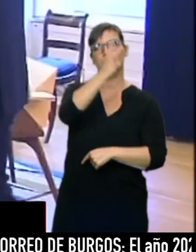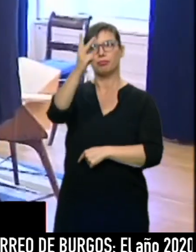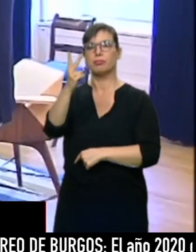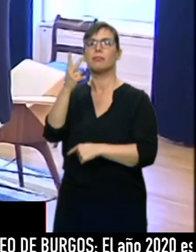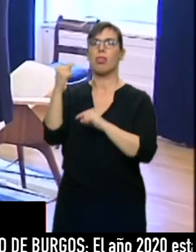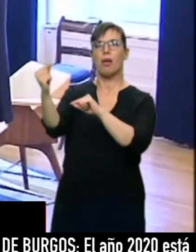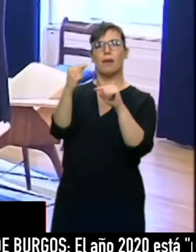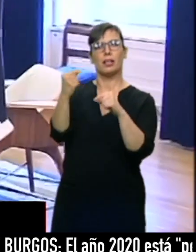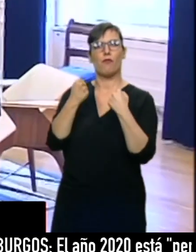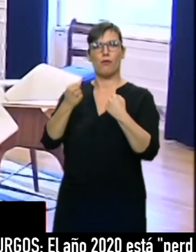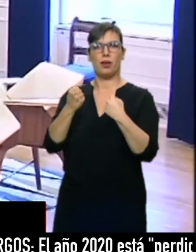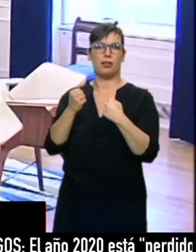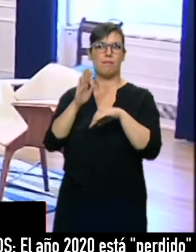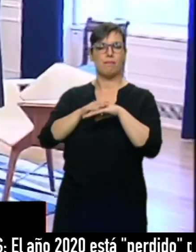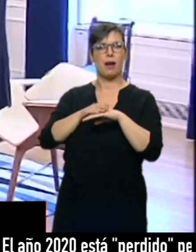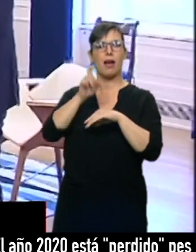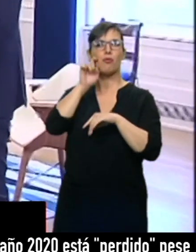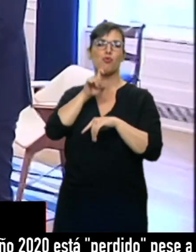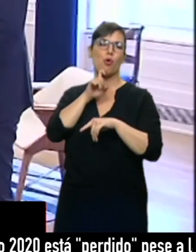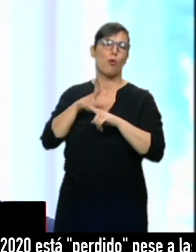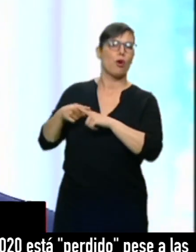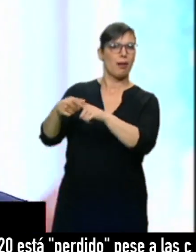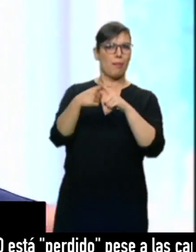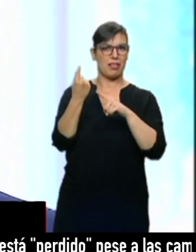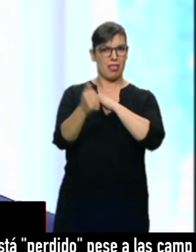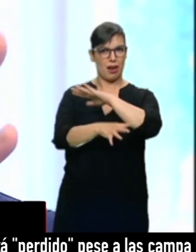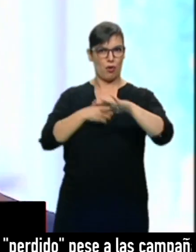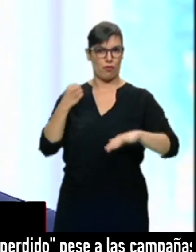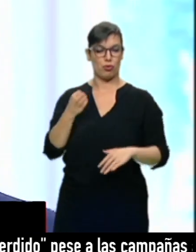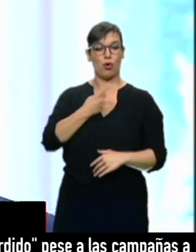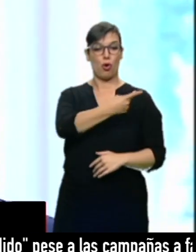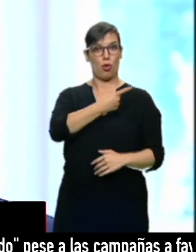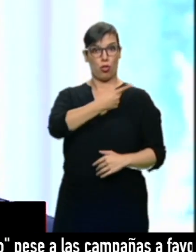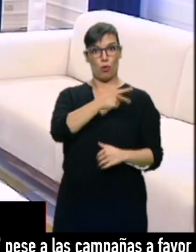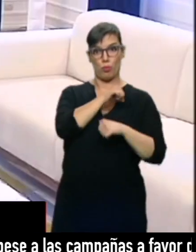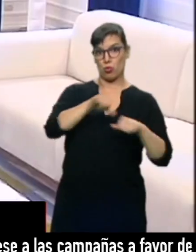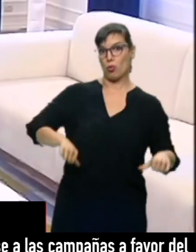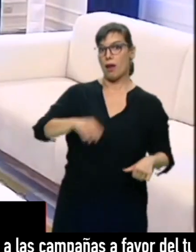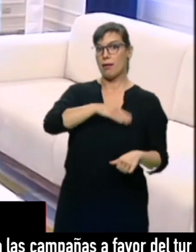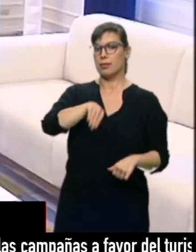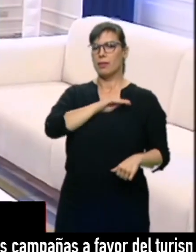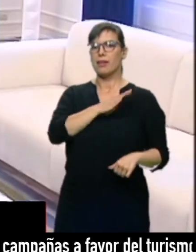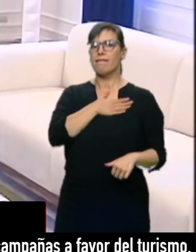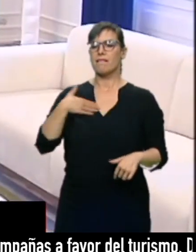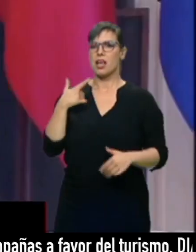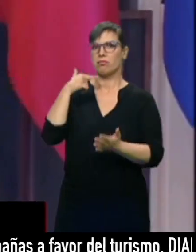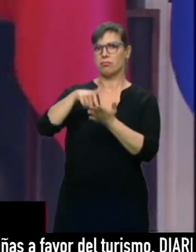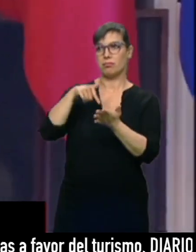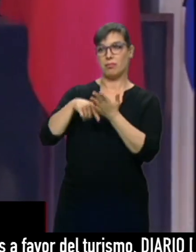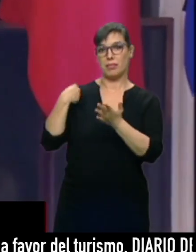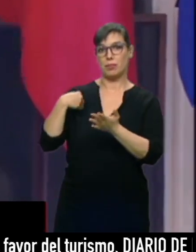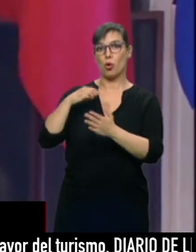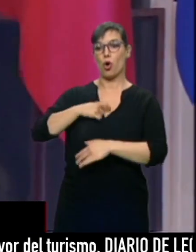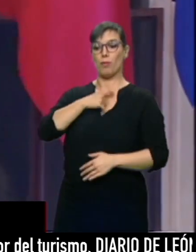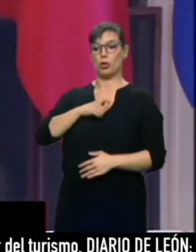recuperación entre los países miembros. Ambos van a exigir que el fondo de recuperación no sea parte de lo propuesto por la Comisión Europea y que